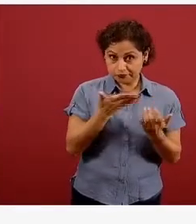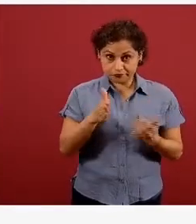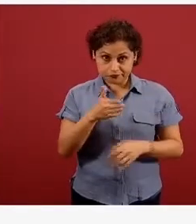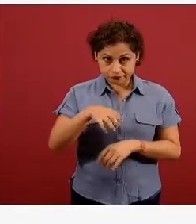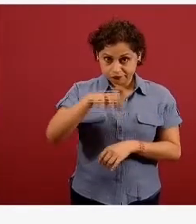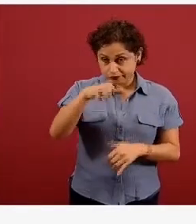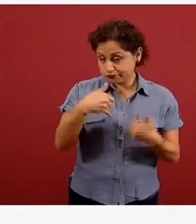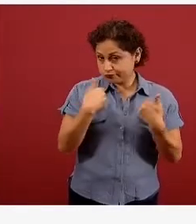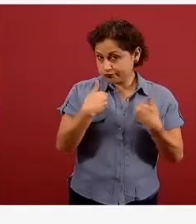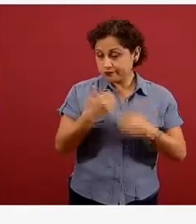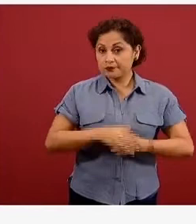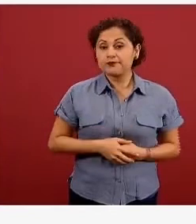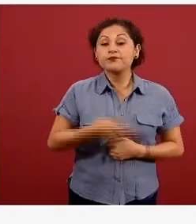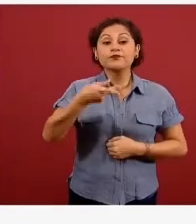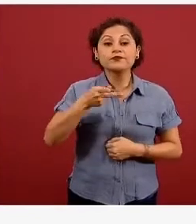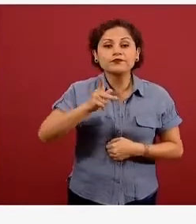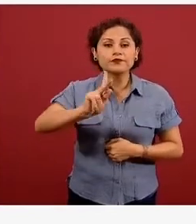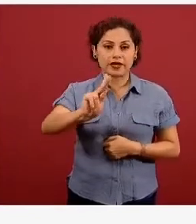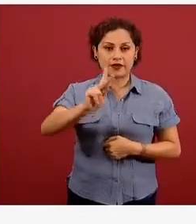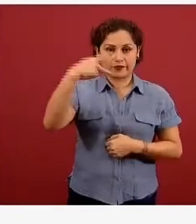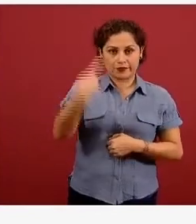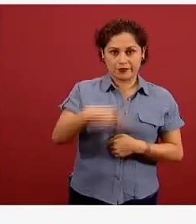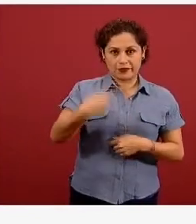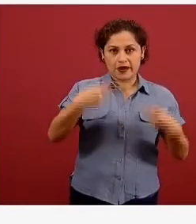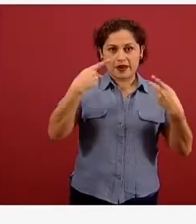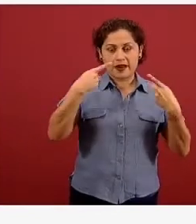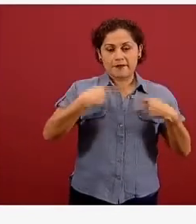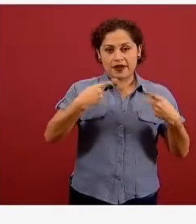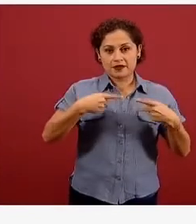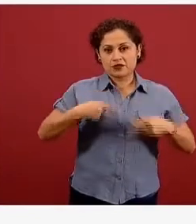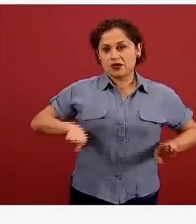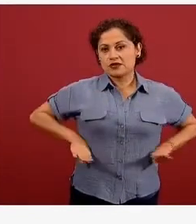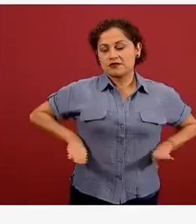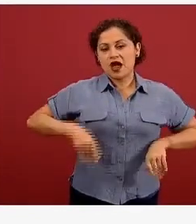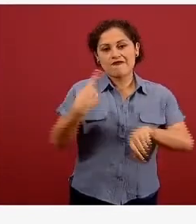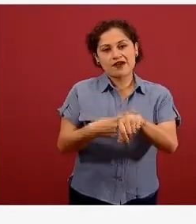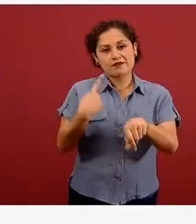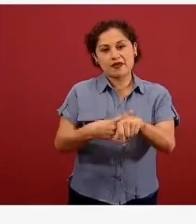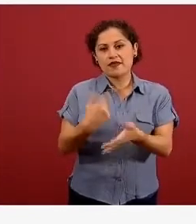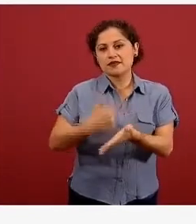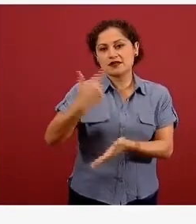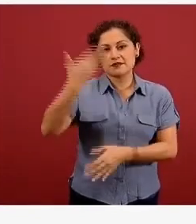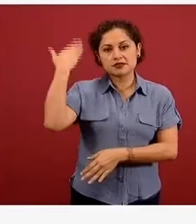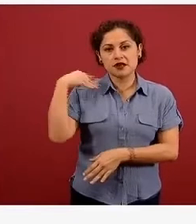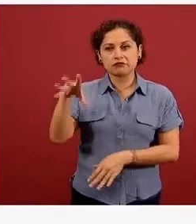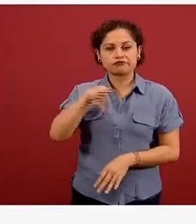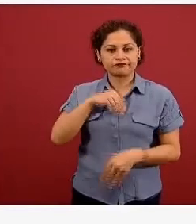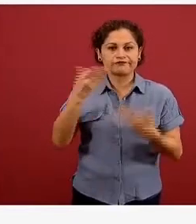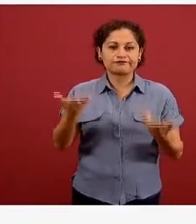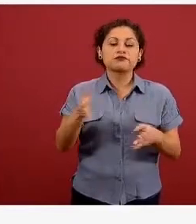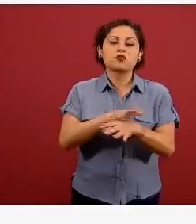Sin embargo, tenemos una prevalencia, una frecuencia extremadamente alta de enfermedades crónicas, en particular